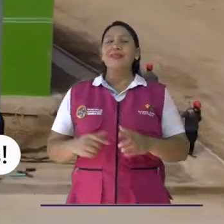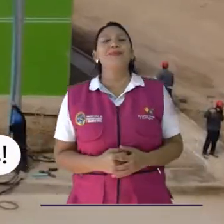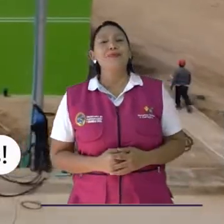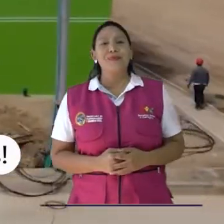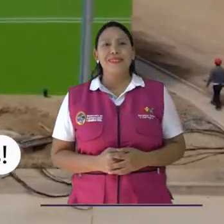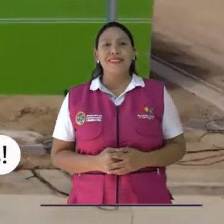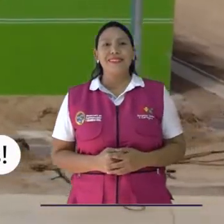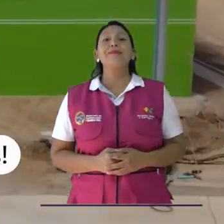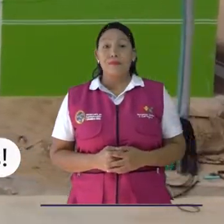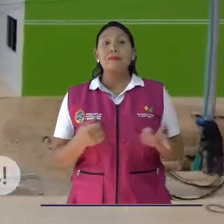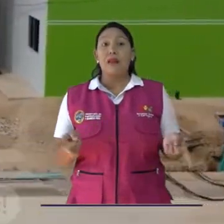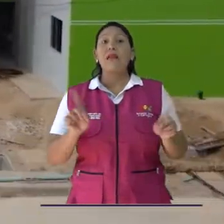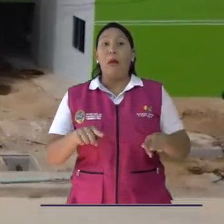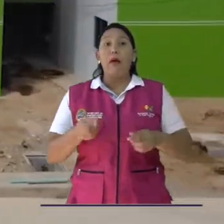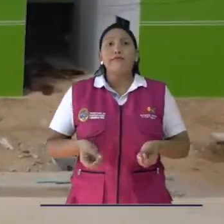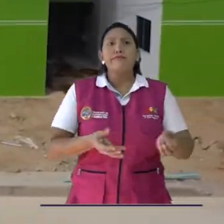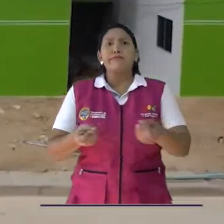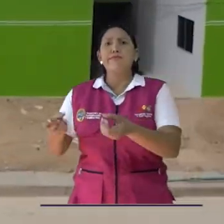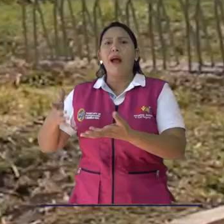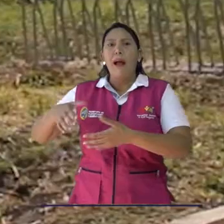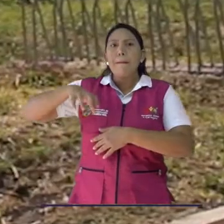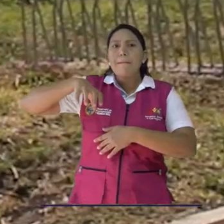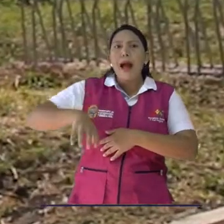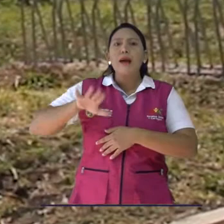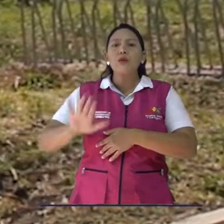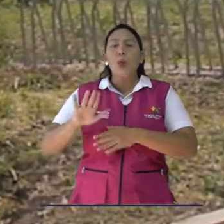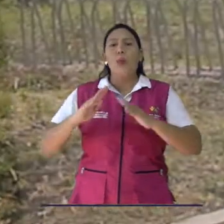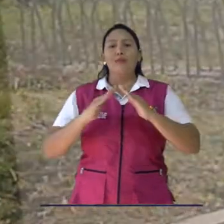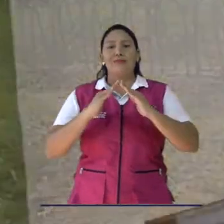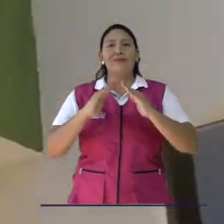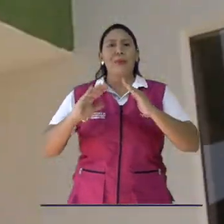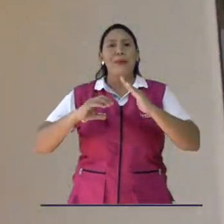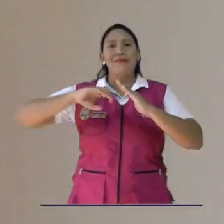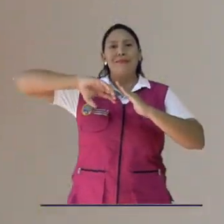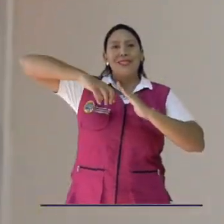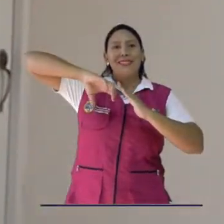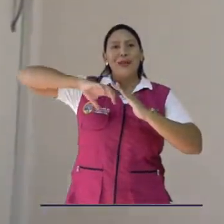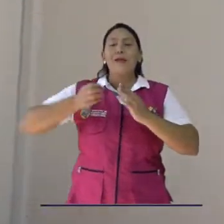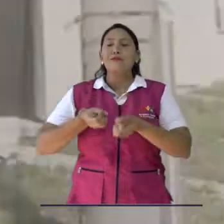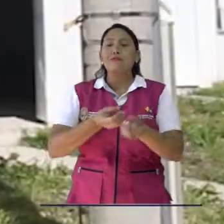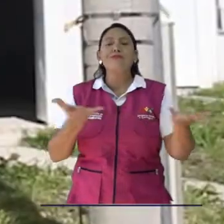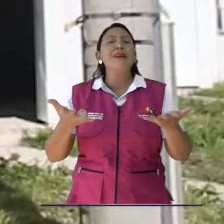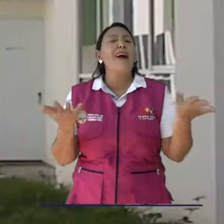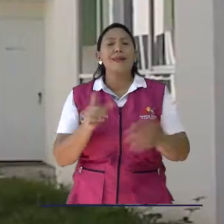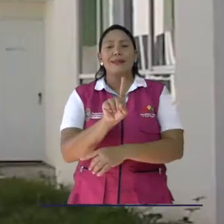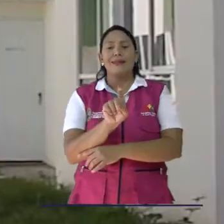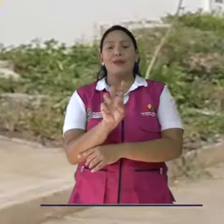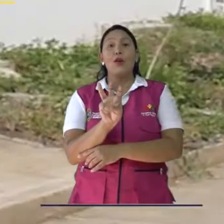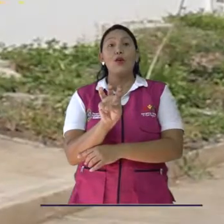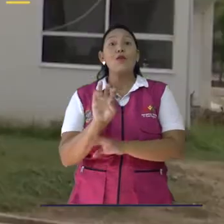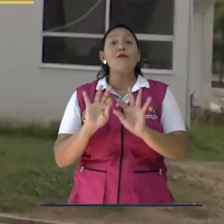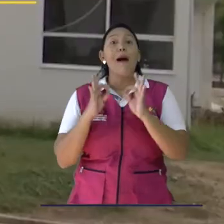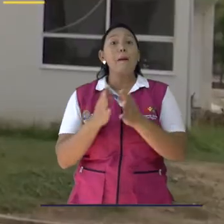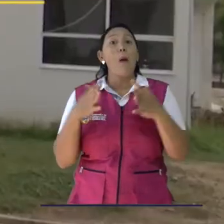las etapas 1 y 2 ya listos. También entregamos la manzana 72 de Ciudad Bicentenario,